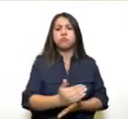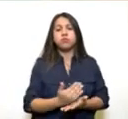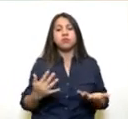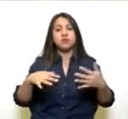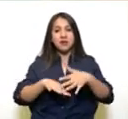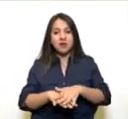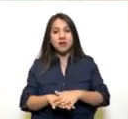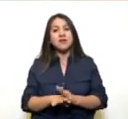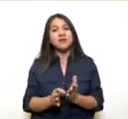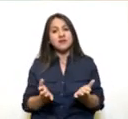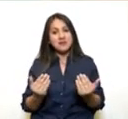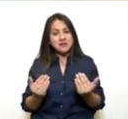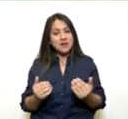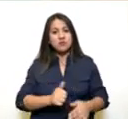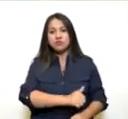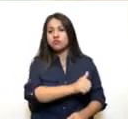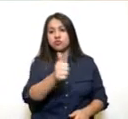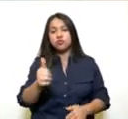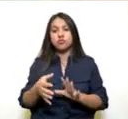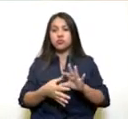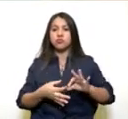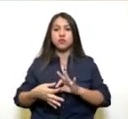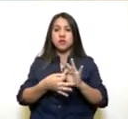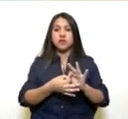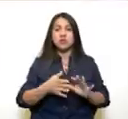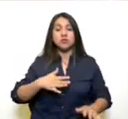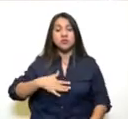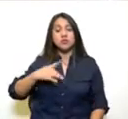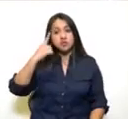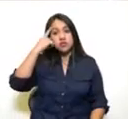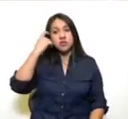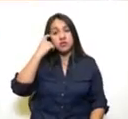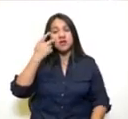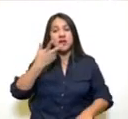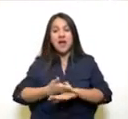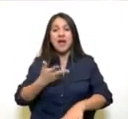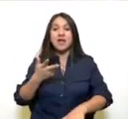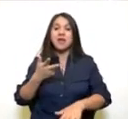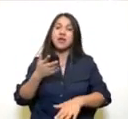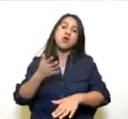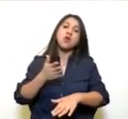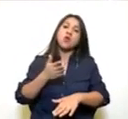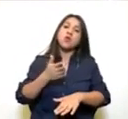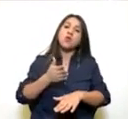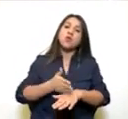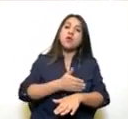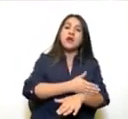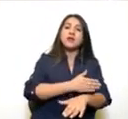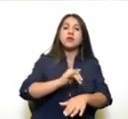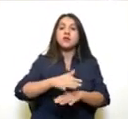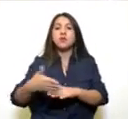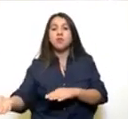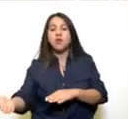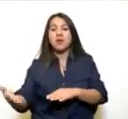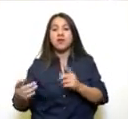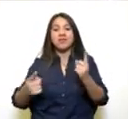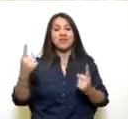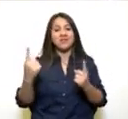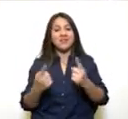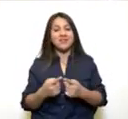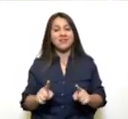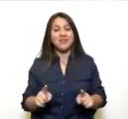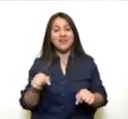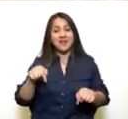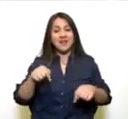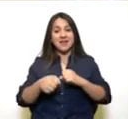nos necesitamos todo yo creo que hay un antes y un después porque esta pandemia